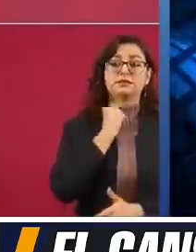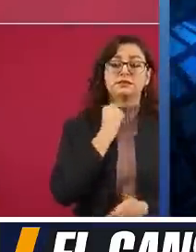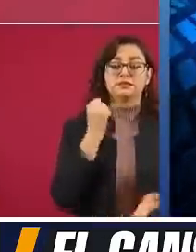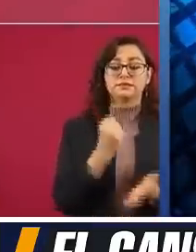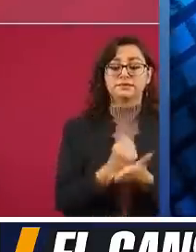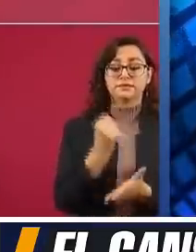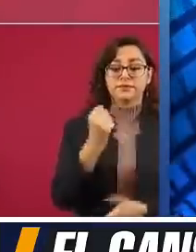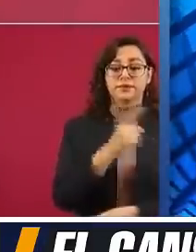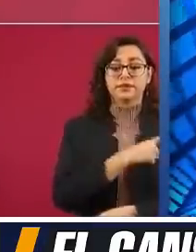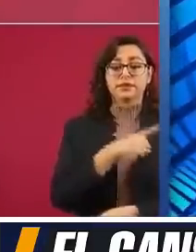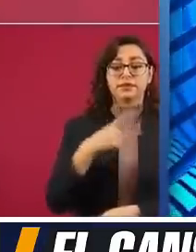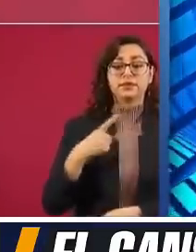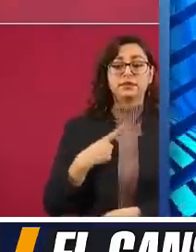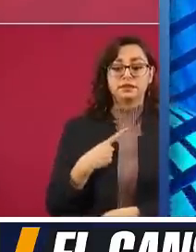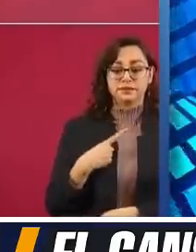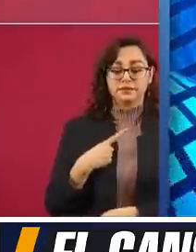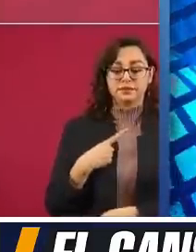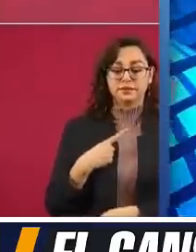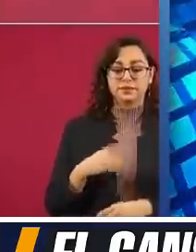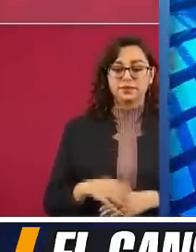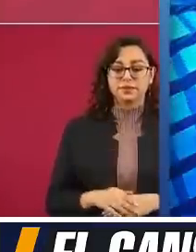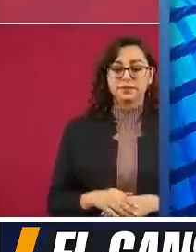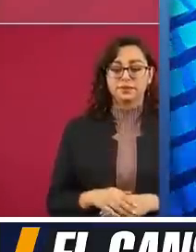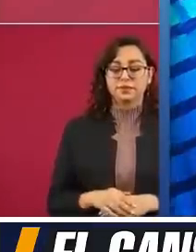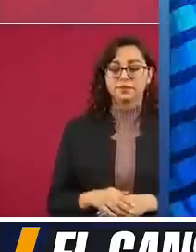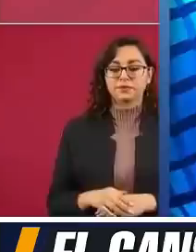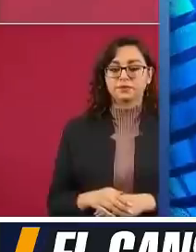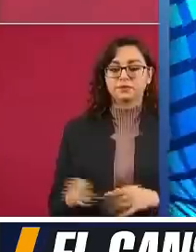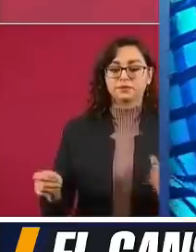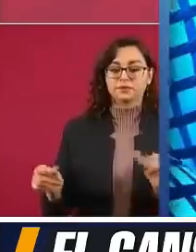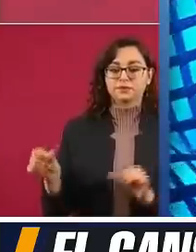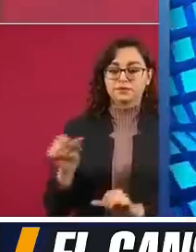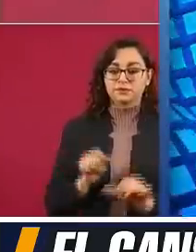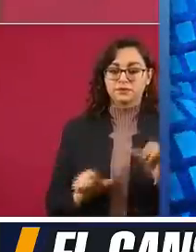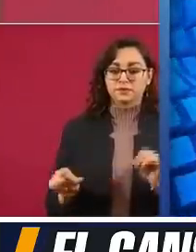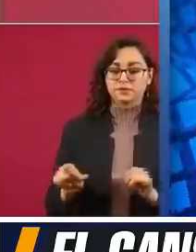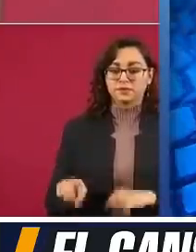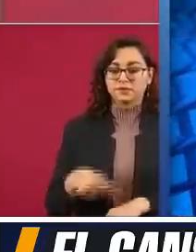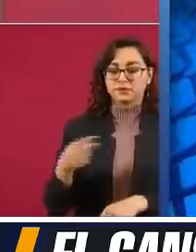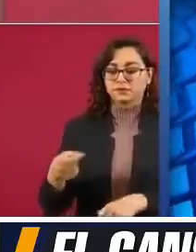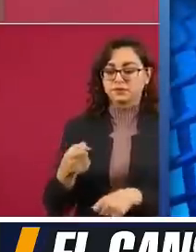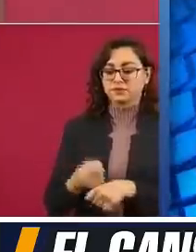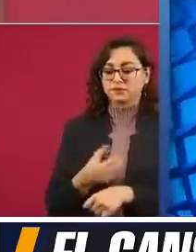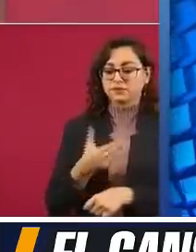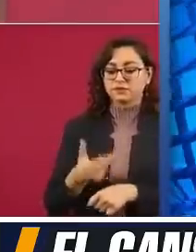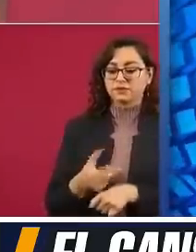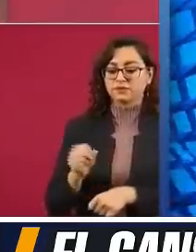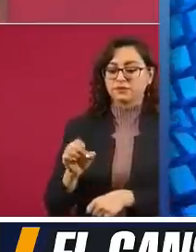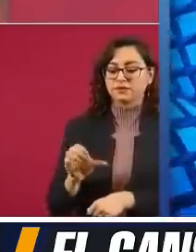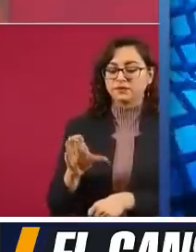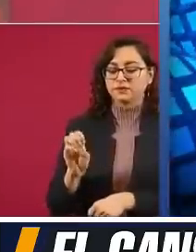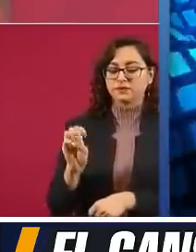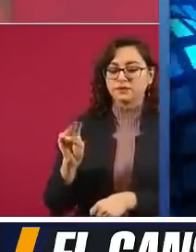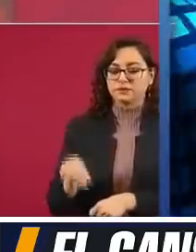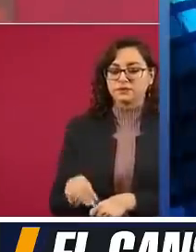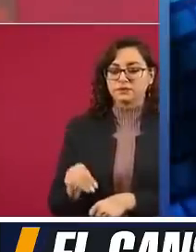En el caso de la sustitución, la llegada de Tatiana al